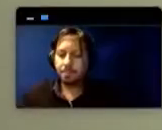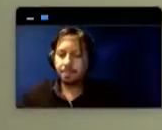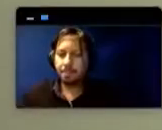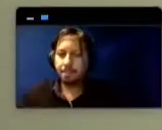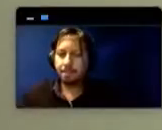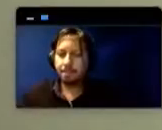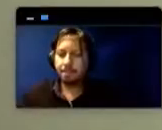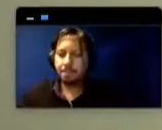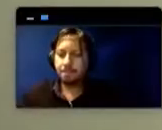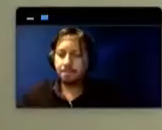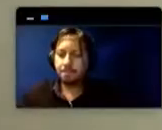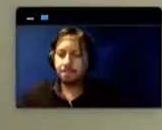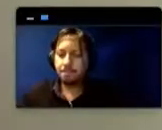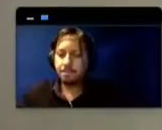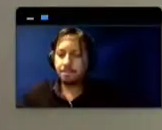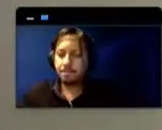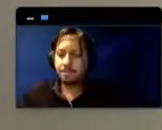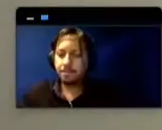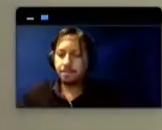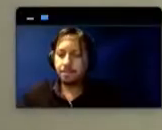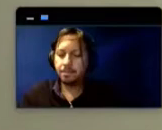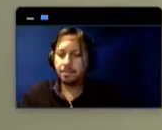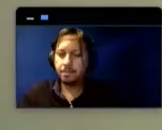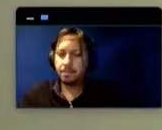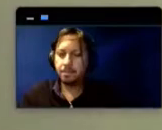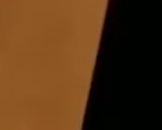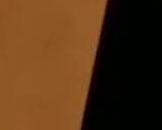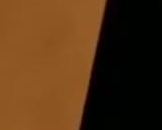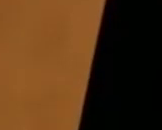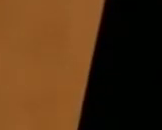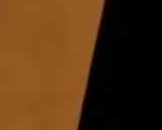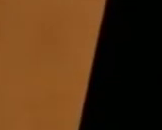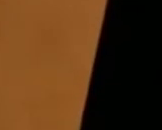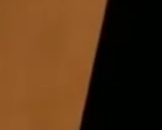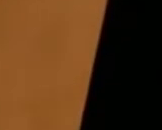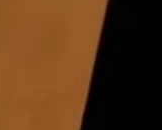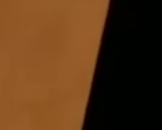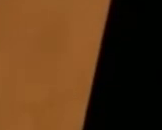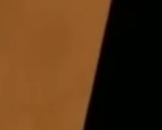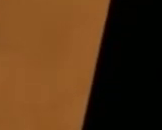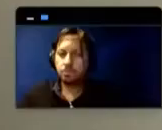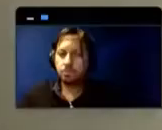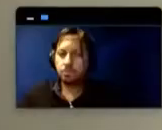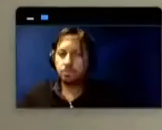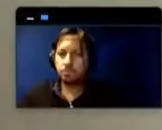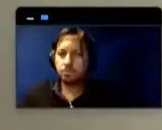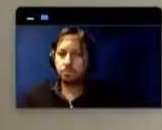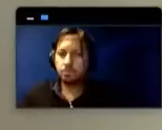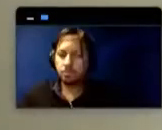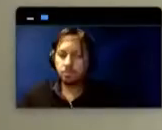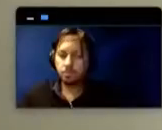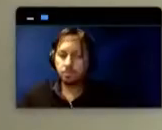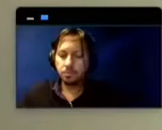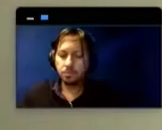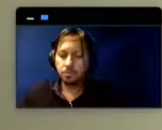2 días y medio, 3 días. En cambio, el viaje a Marte demora muchos meses. Entonces, si uno va a Marte y algo falla o